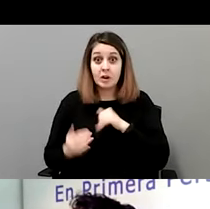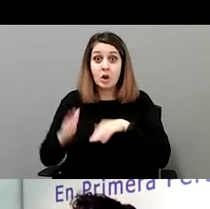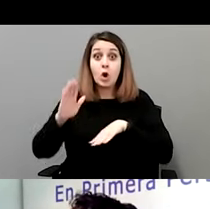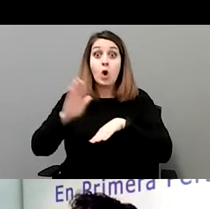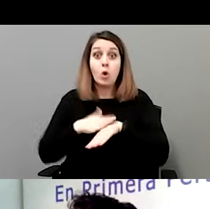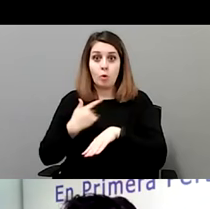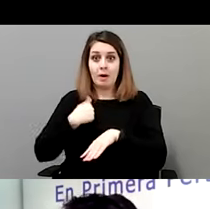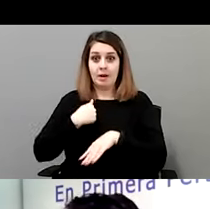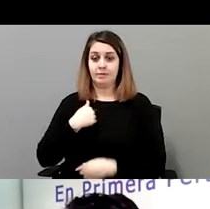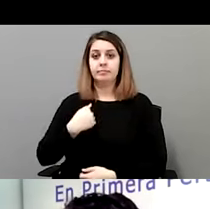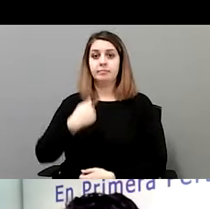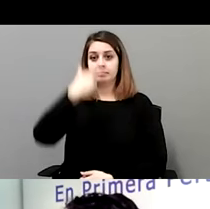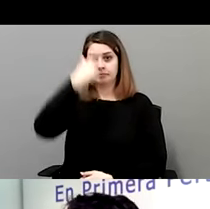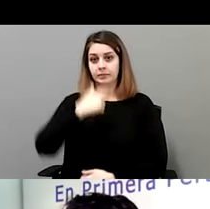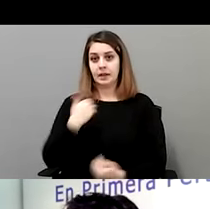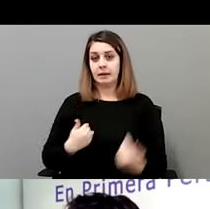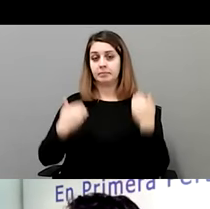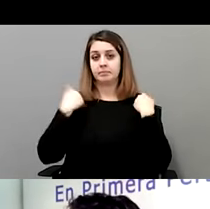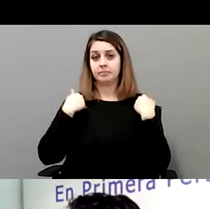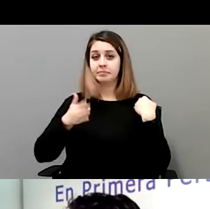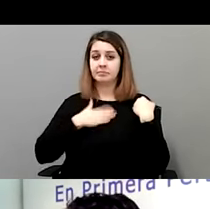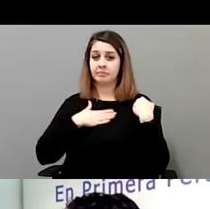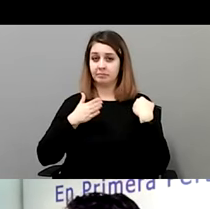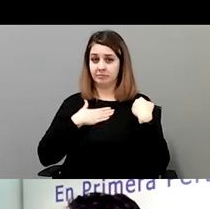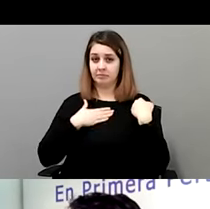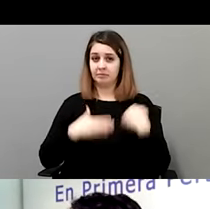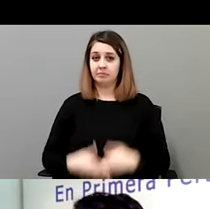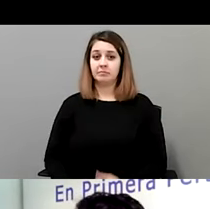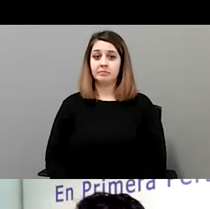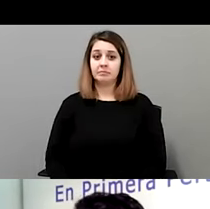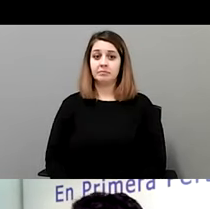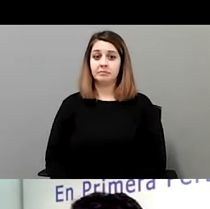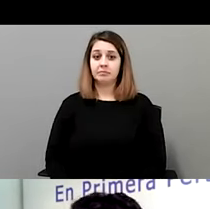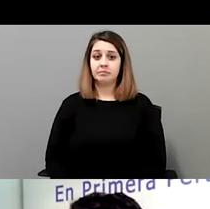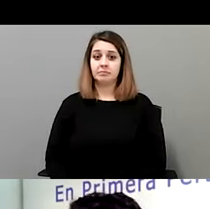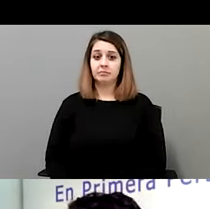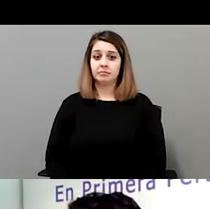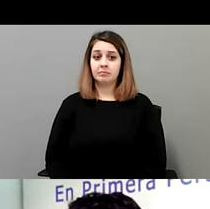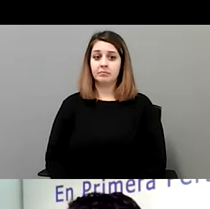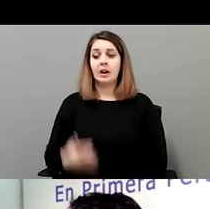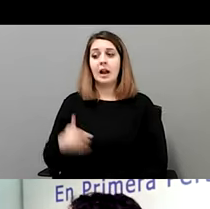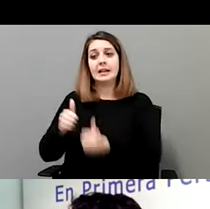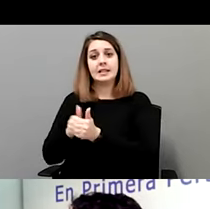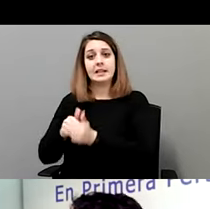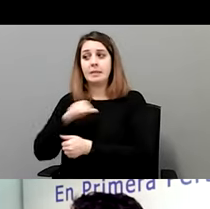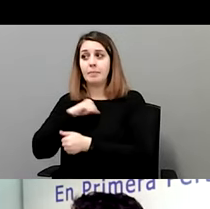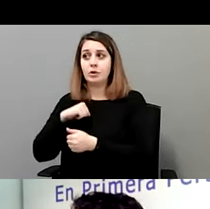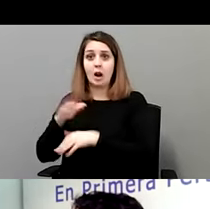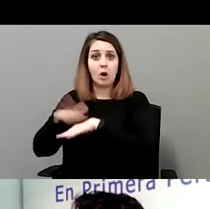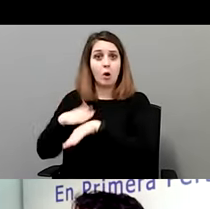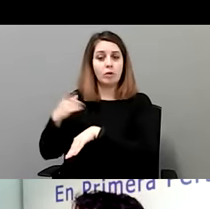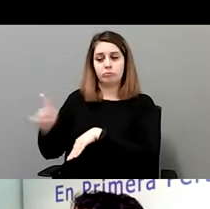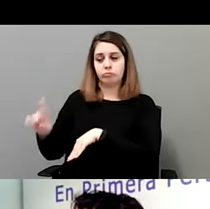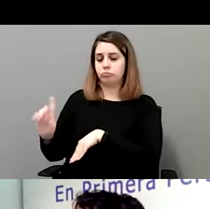algo que hice, la responsabilidad es mía, no de asistente personal. Y si me